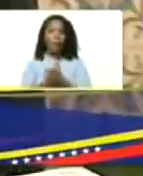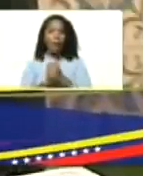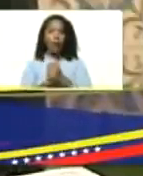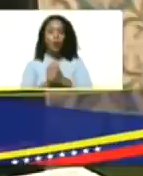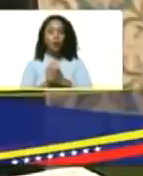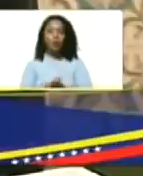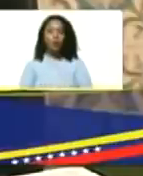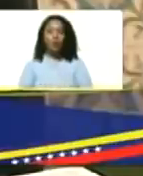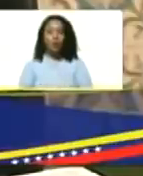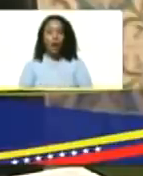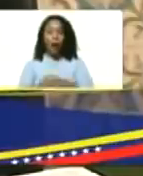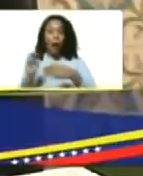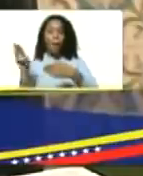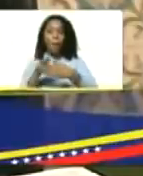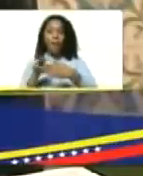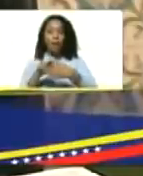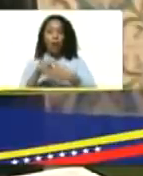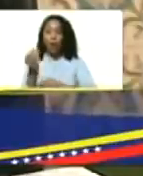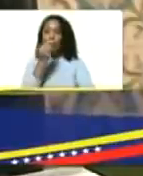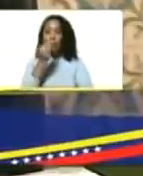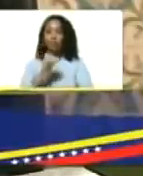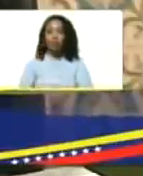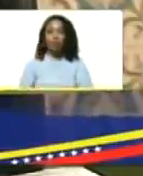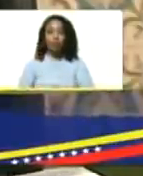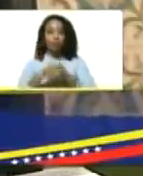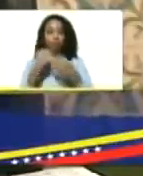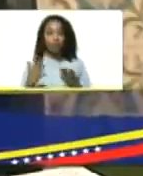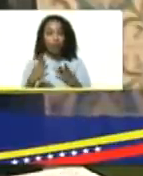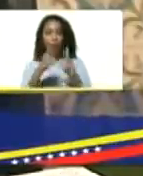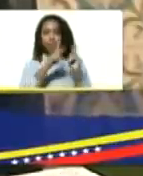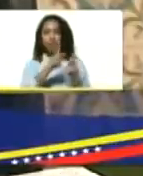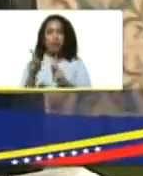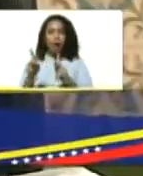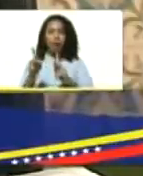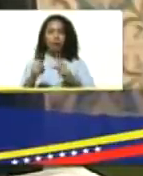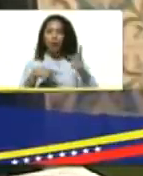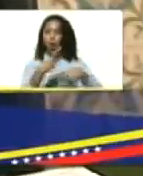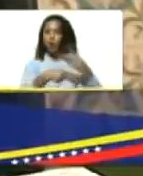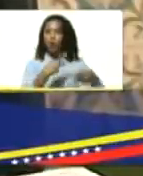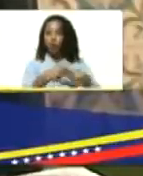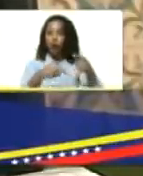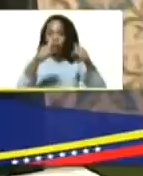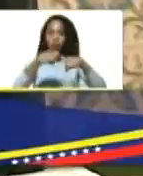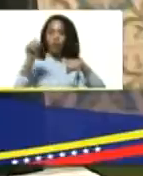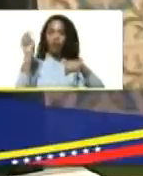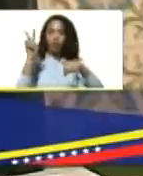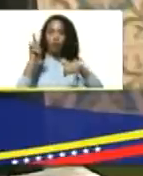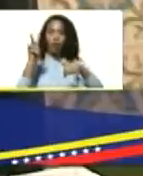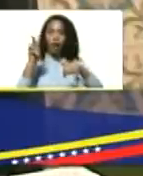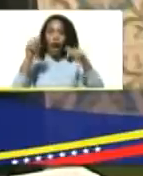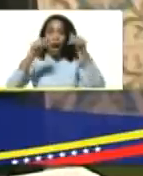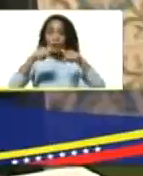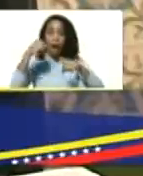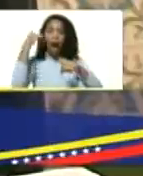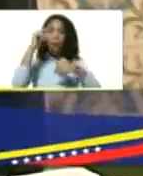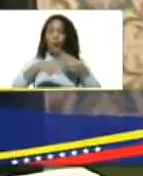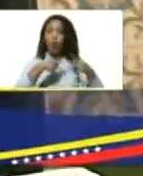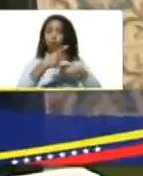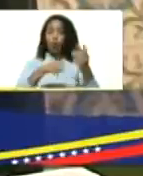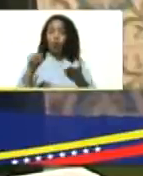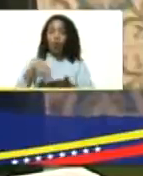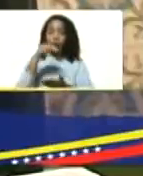soteldo y al ministro alimentación es el plan productivo producir en venezuela aquí hay productores nacionales